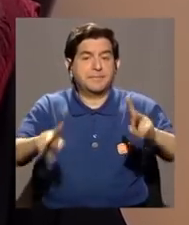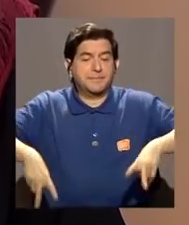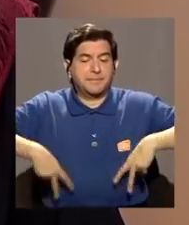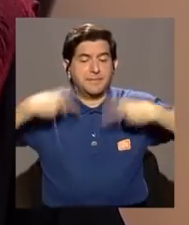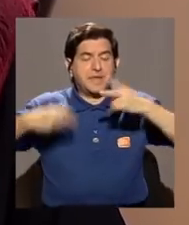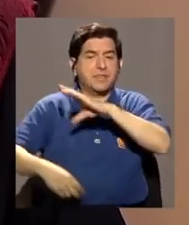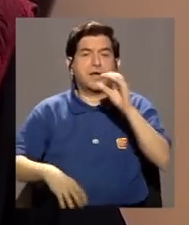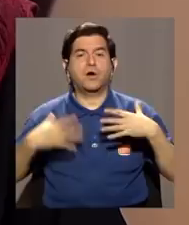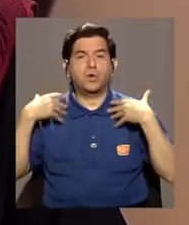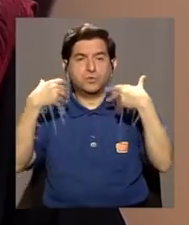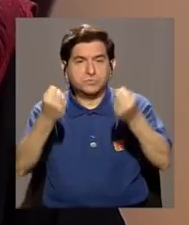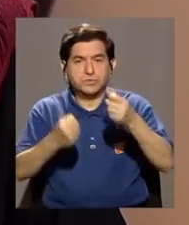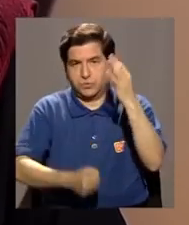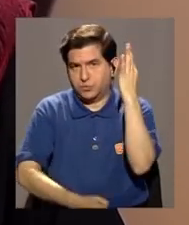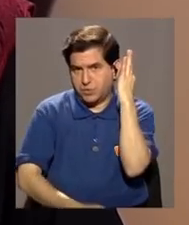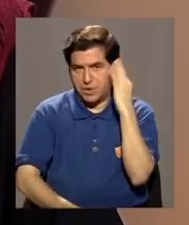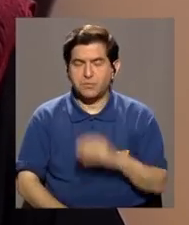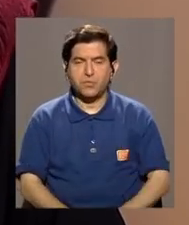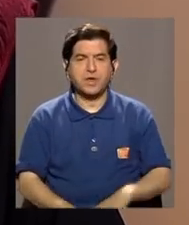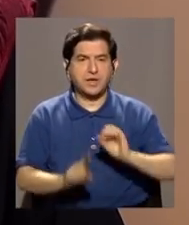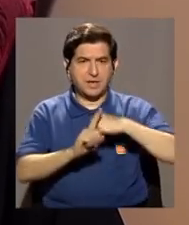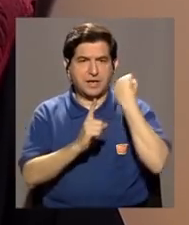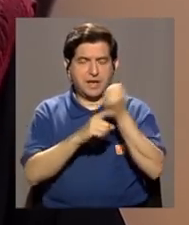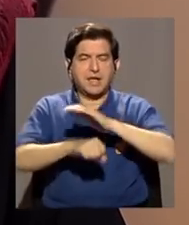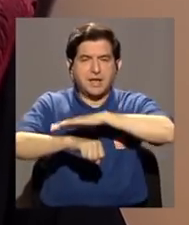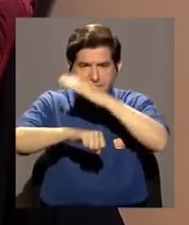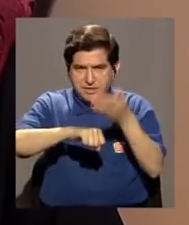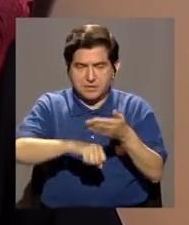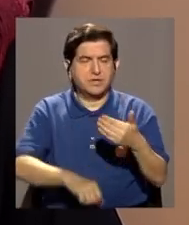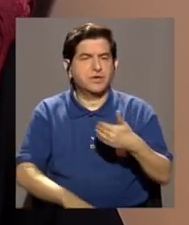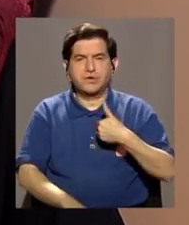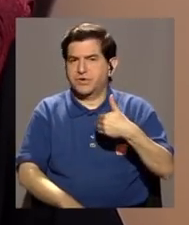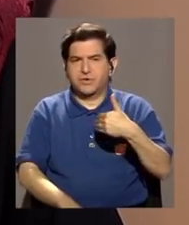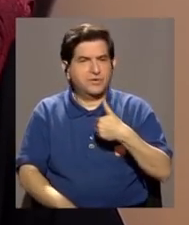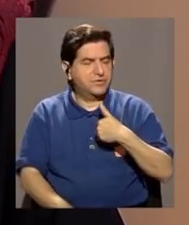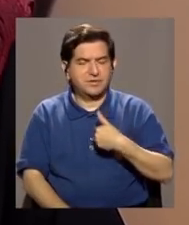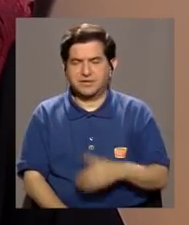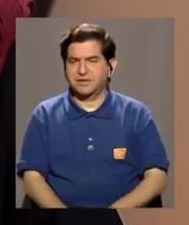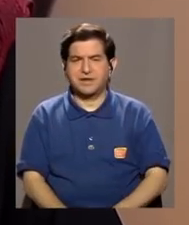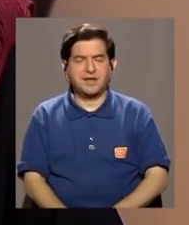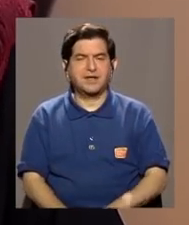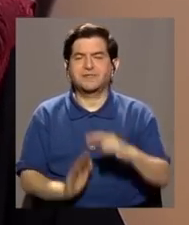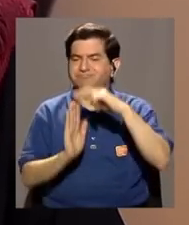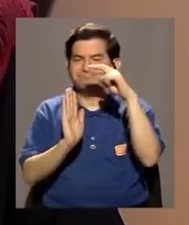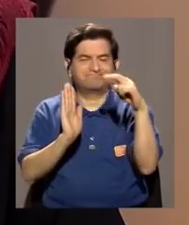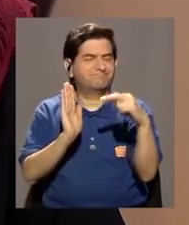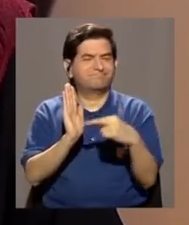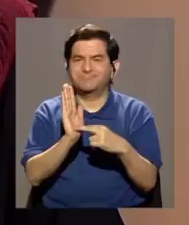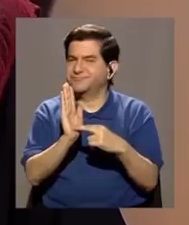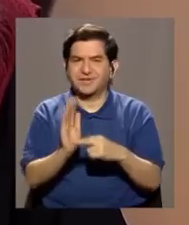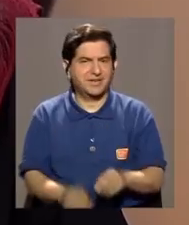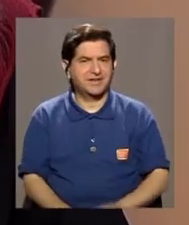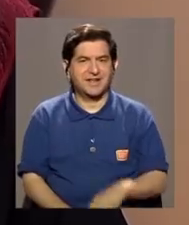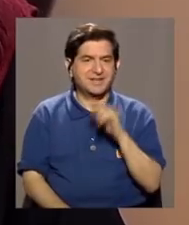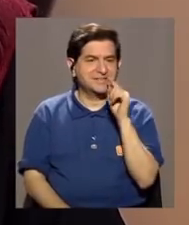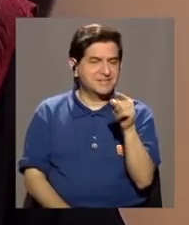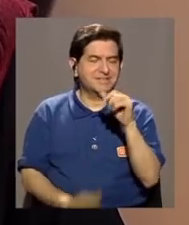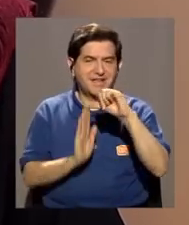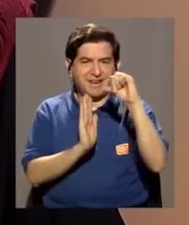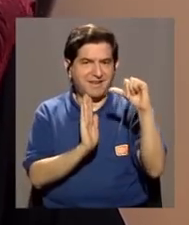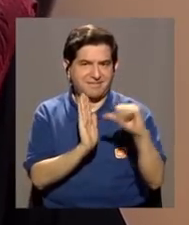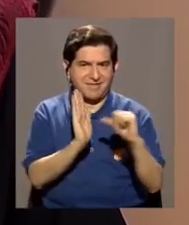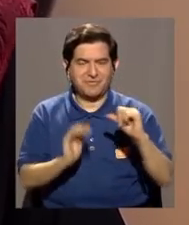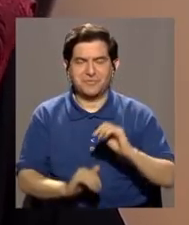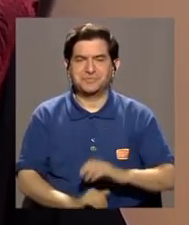la vida o la salud de la mujer embarazada no tenemos una regulación sobre este